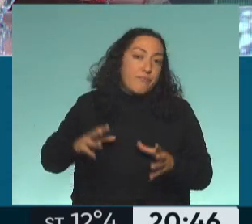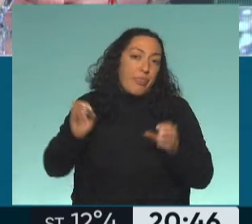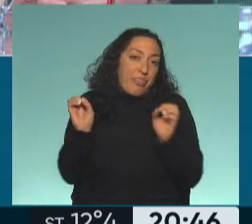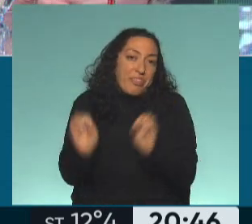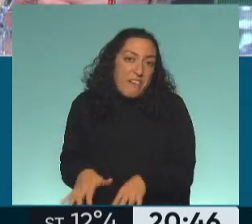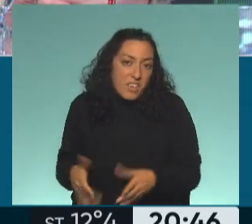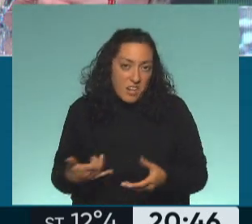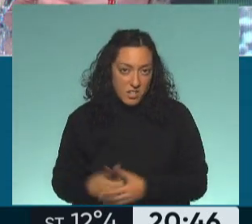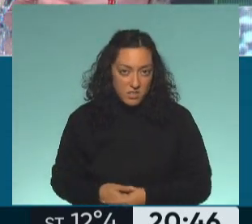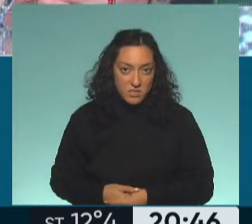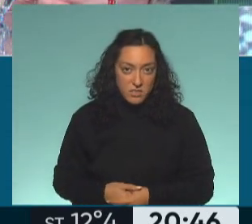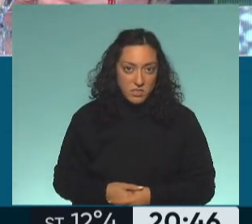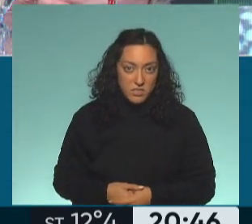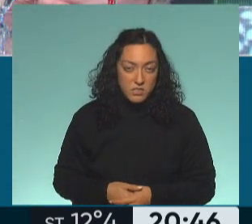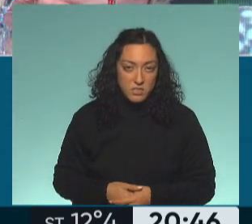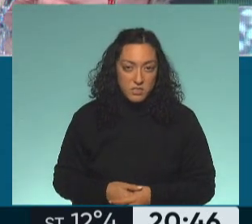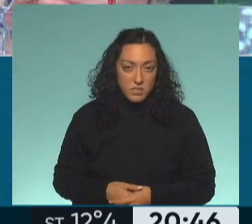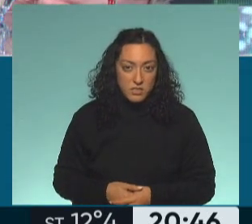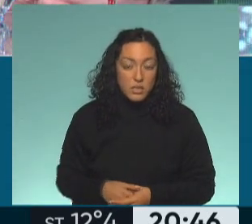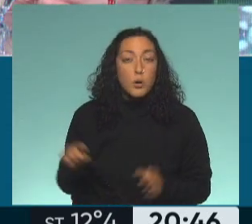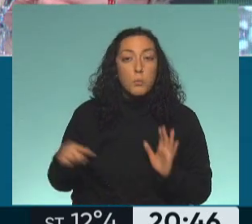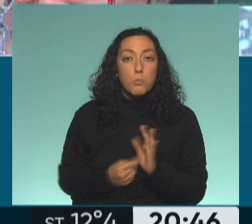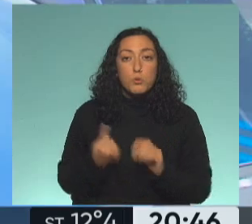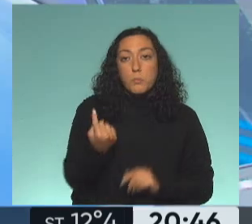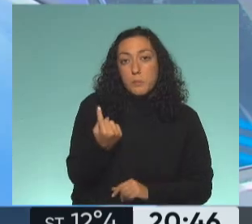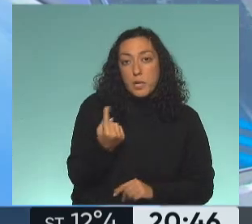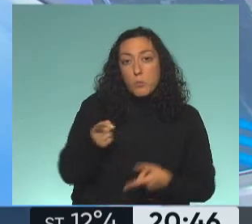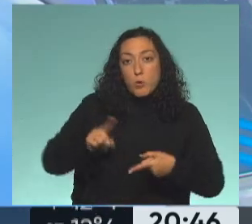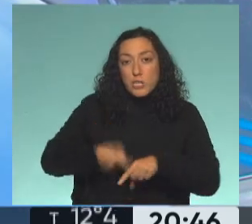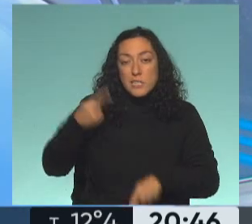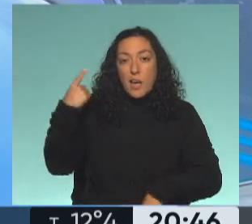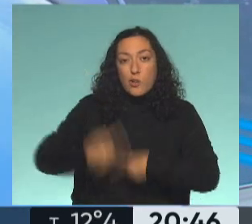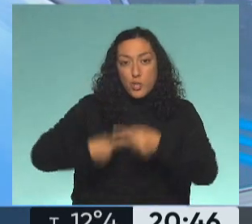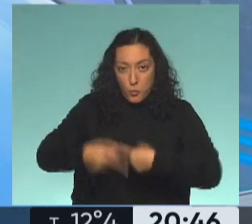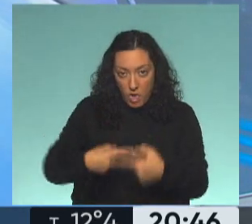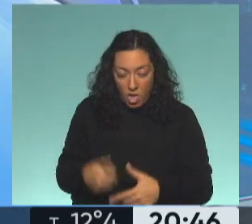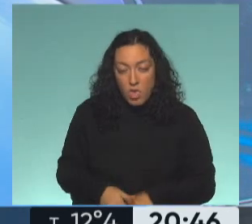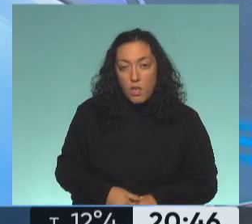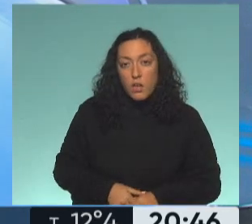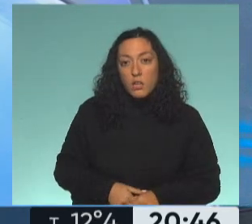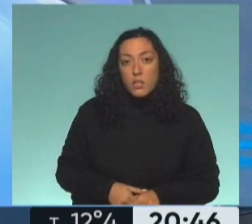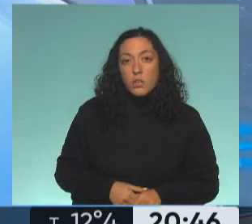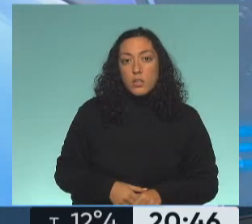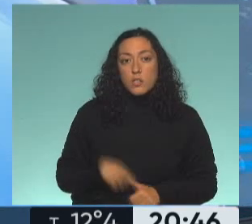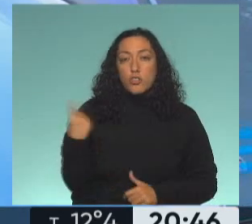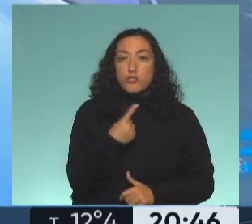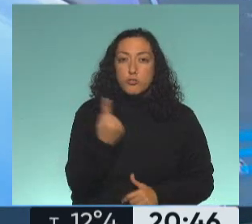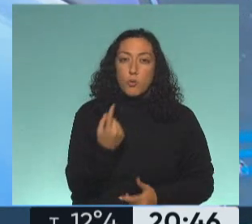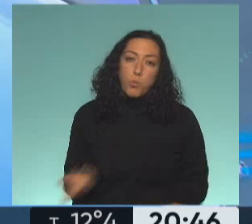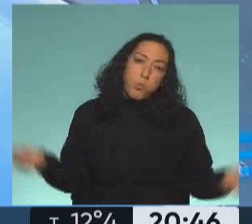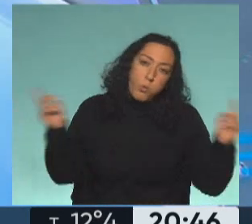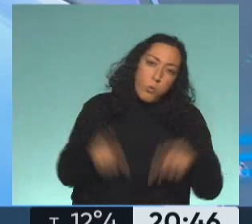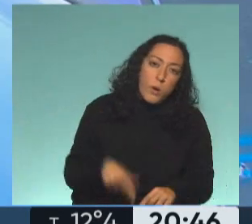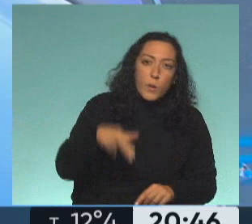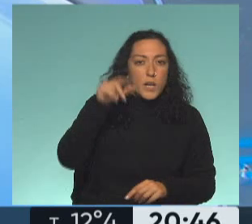que el primer punto es la continuidad política. No tengamos una recaída